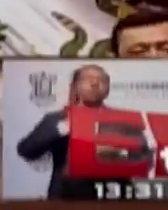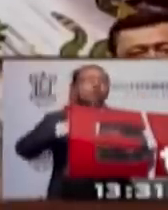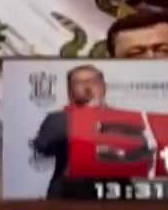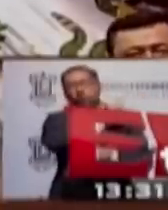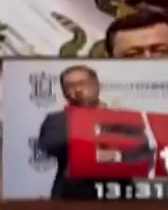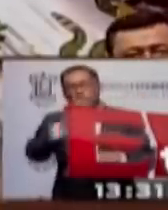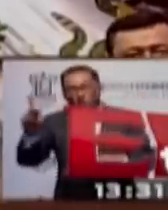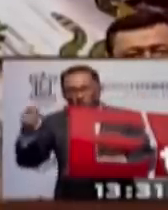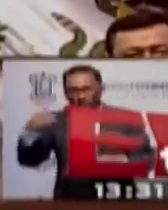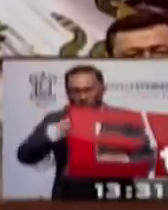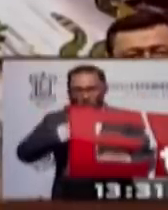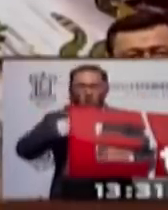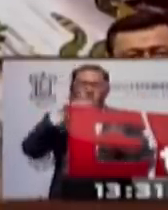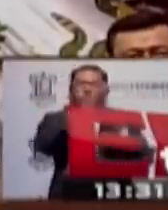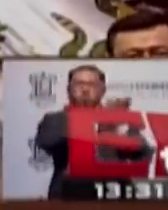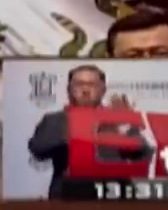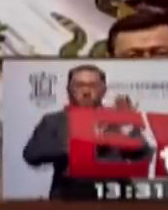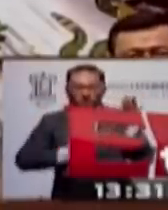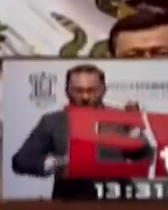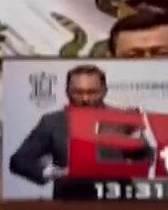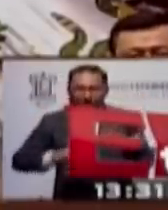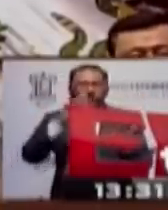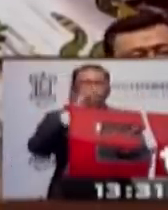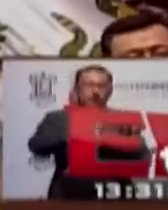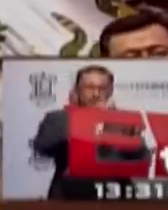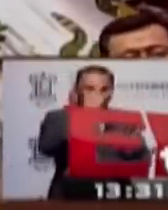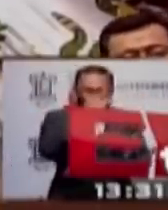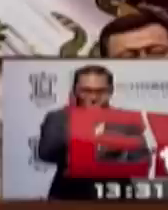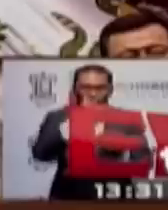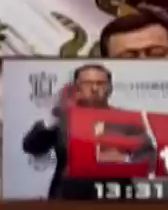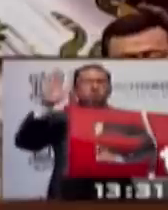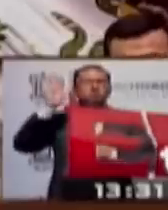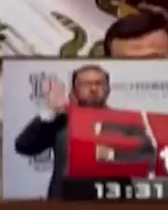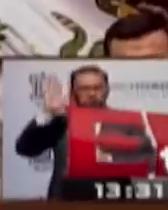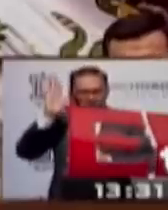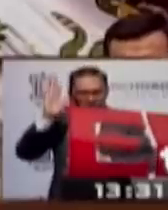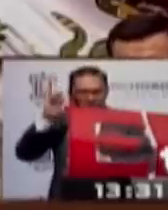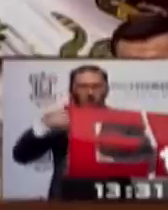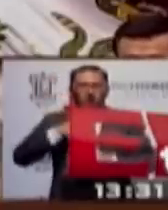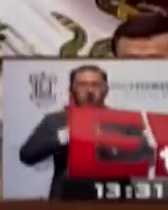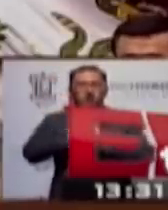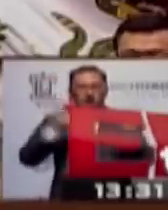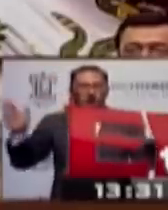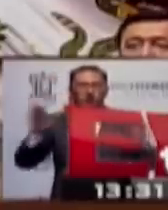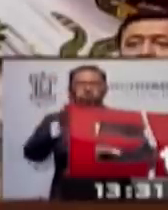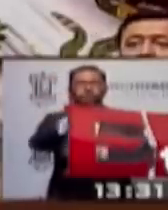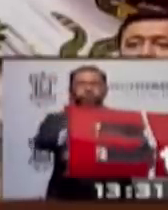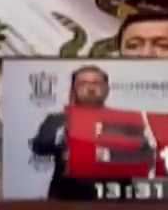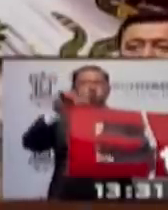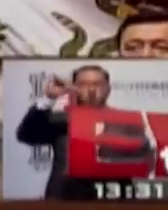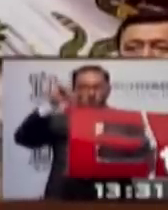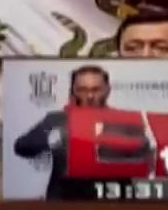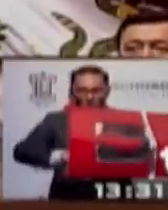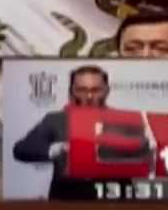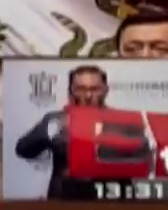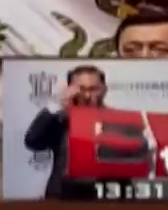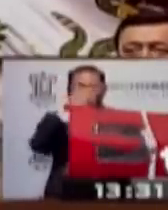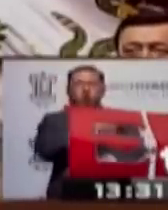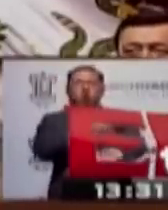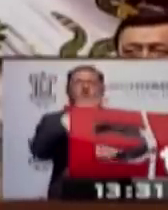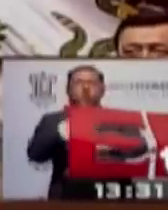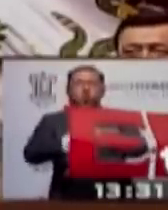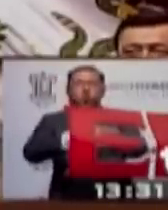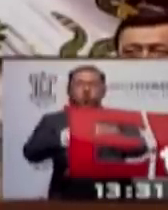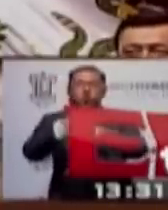Con humildad, agradecimiento y compromiso, he rendido protesta el día de hoy ante el Honorable Congreso